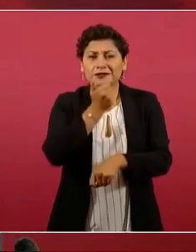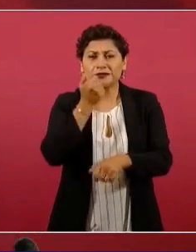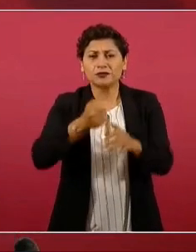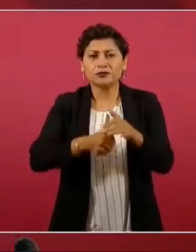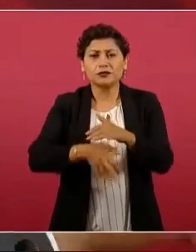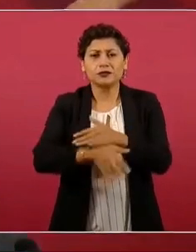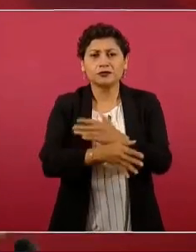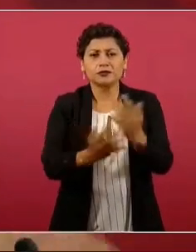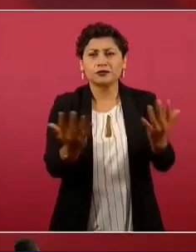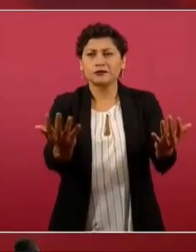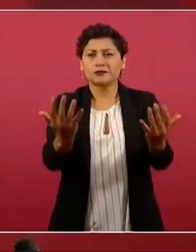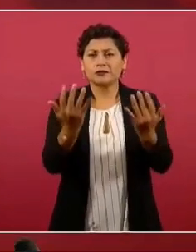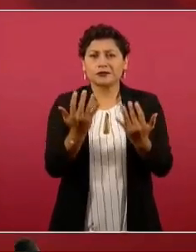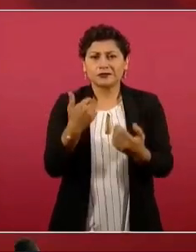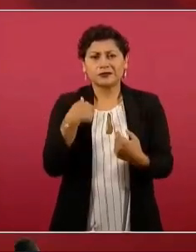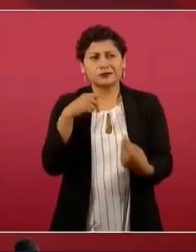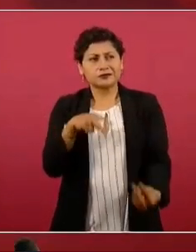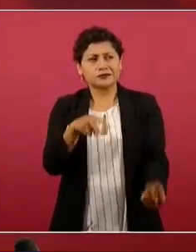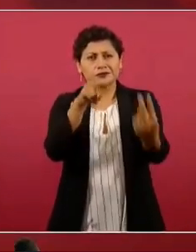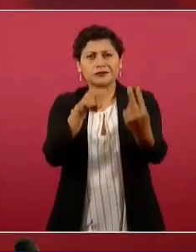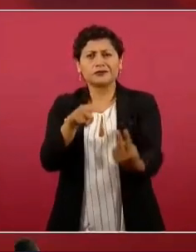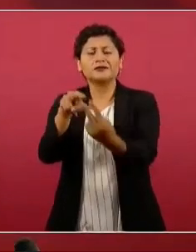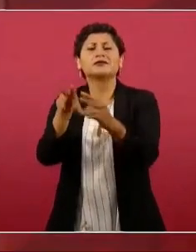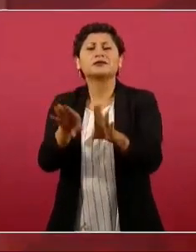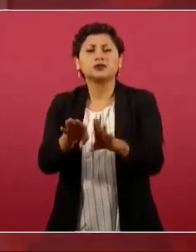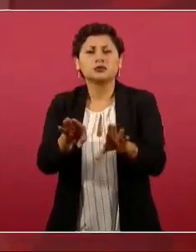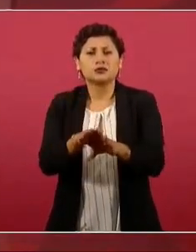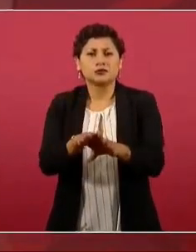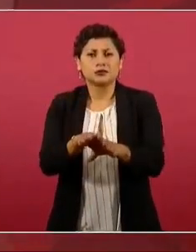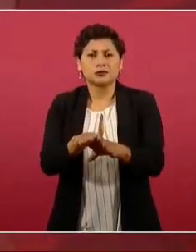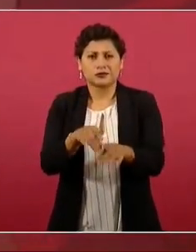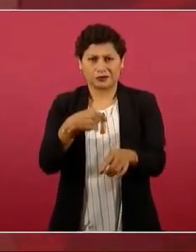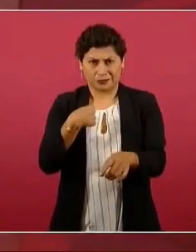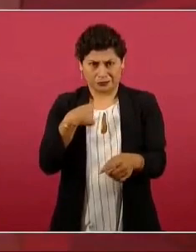Llevo 3 años reuniéndome con ellos, informándoles.